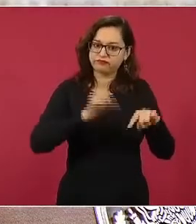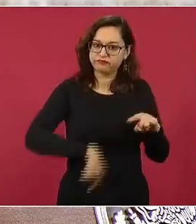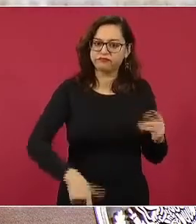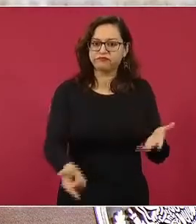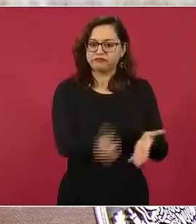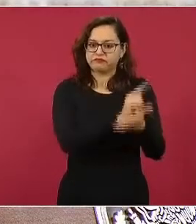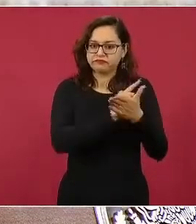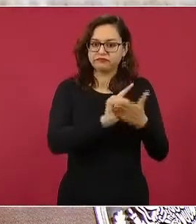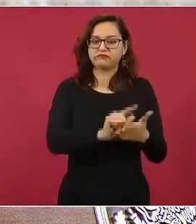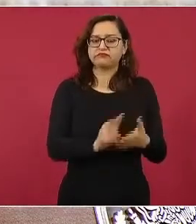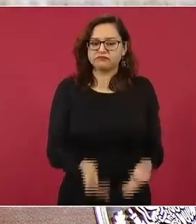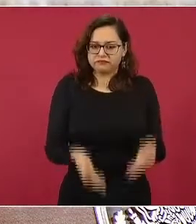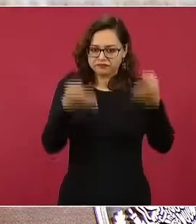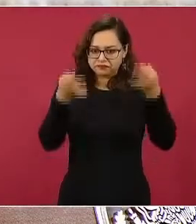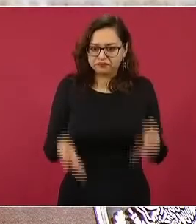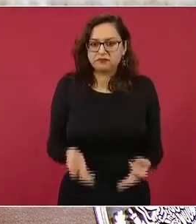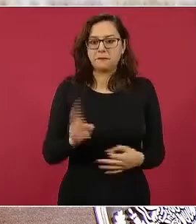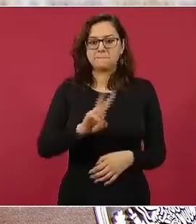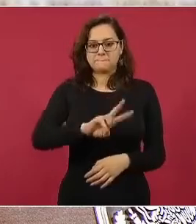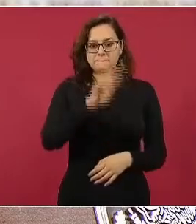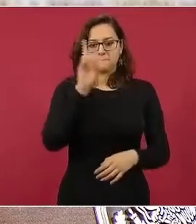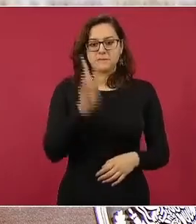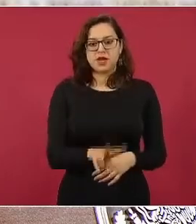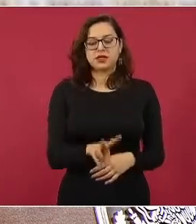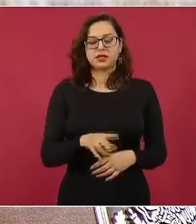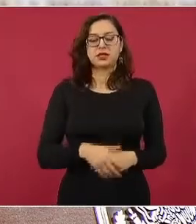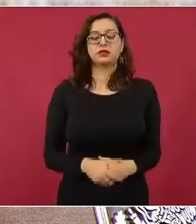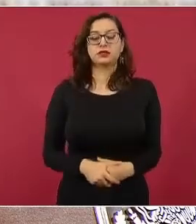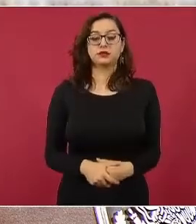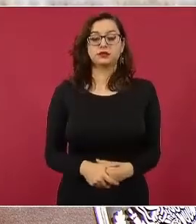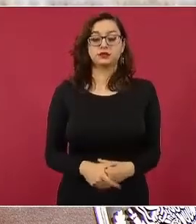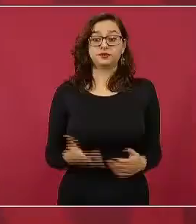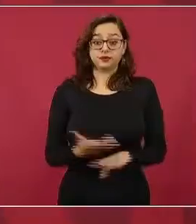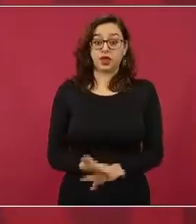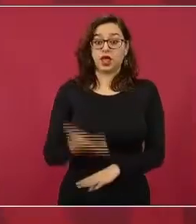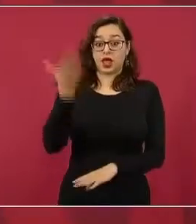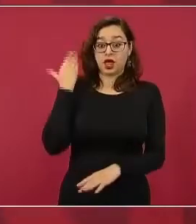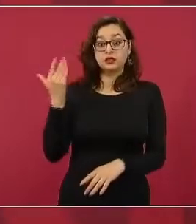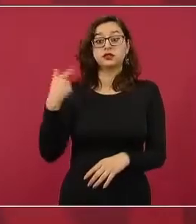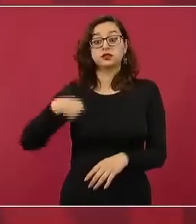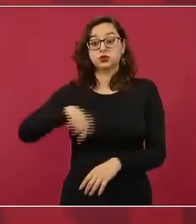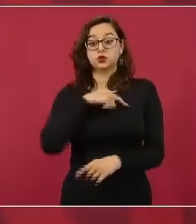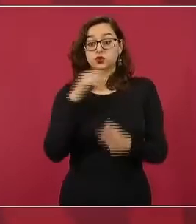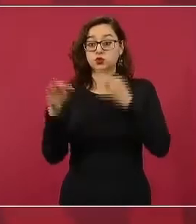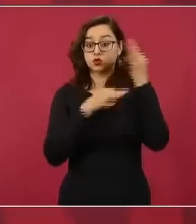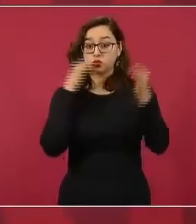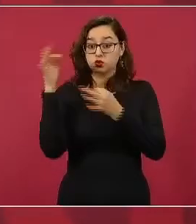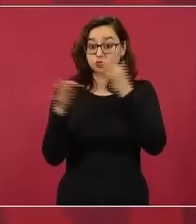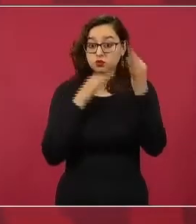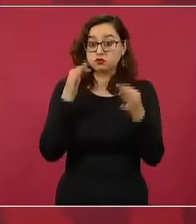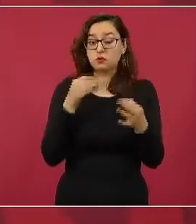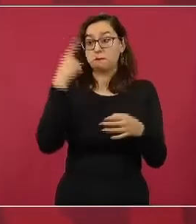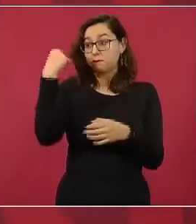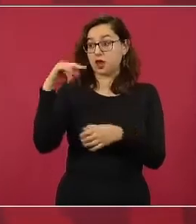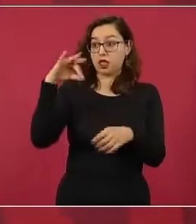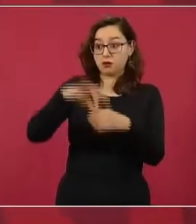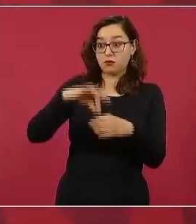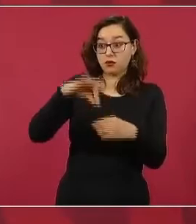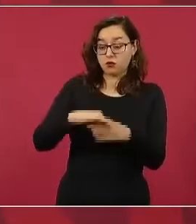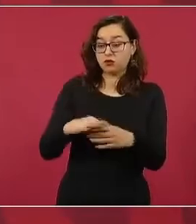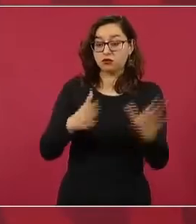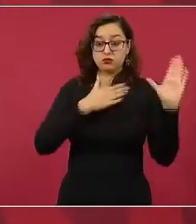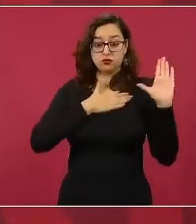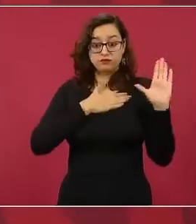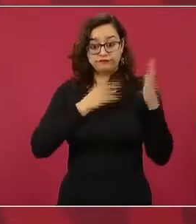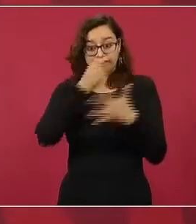íbamos a decir, van a ver cómo nos entendemos. No, si aquí